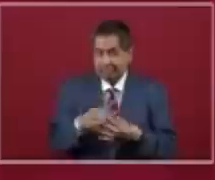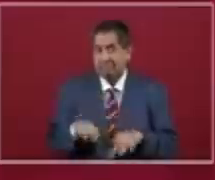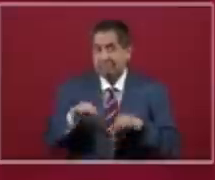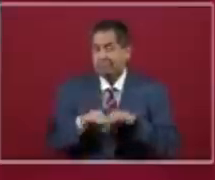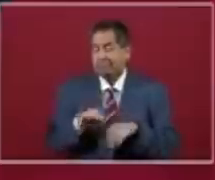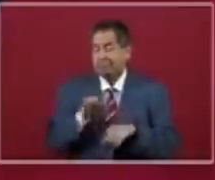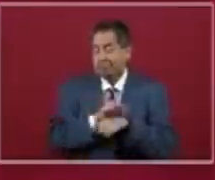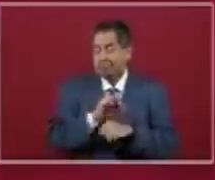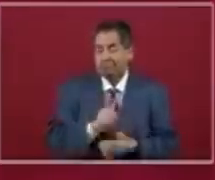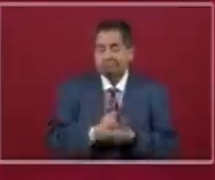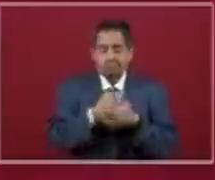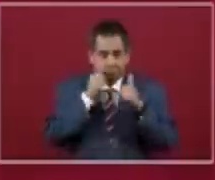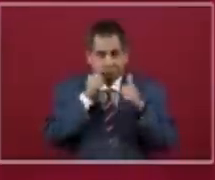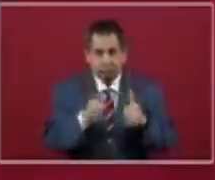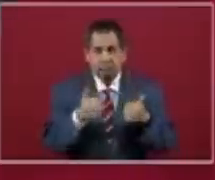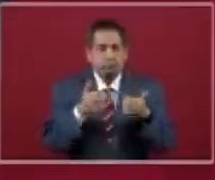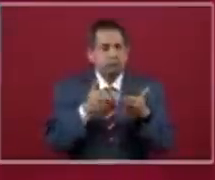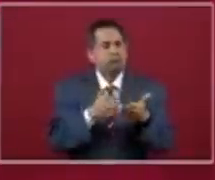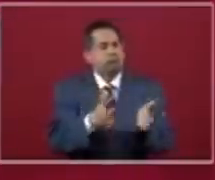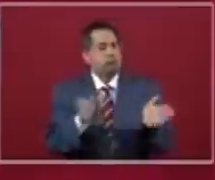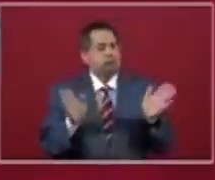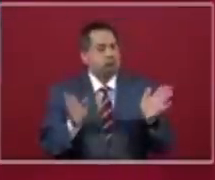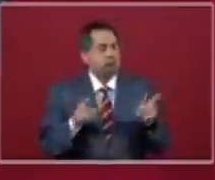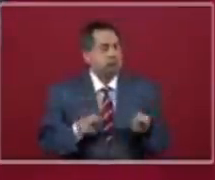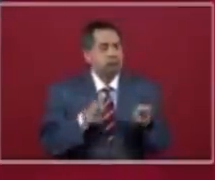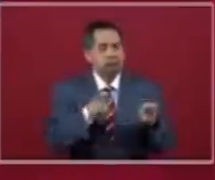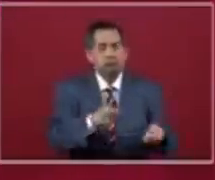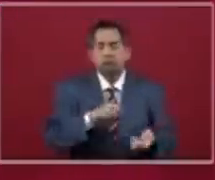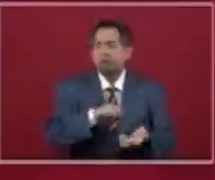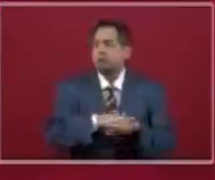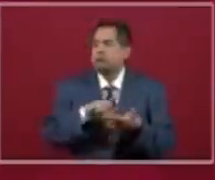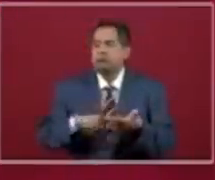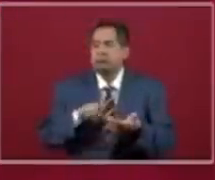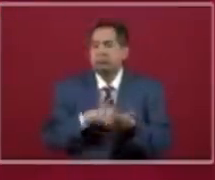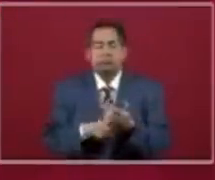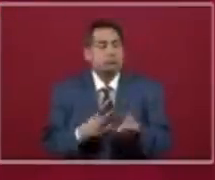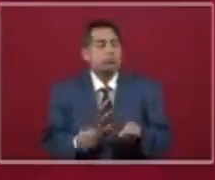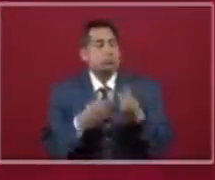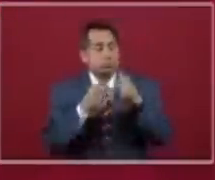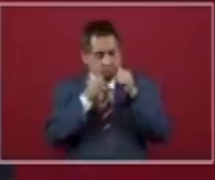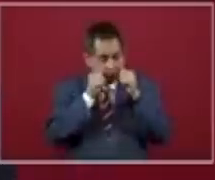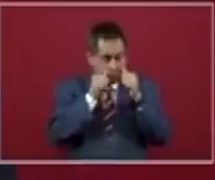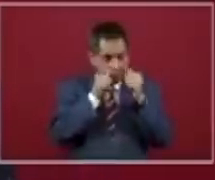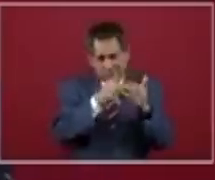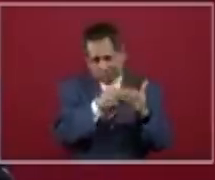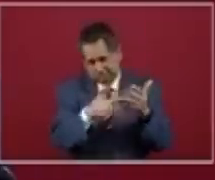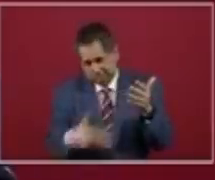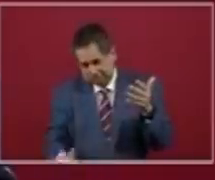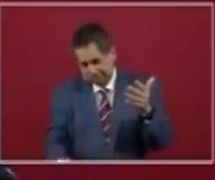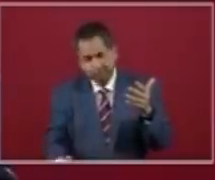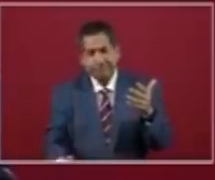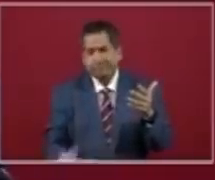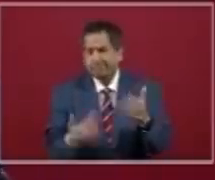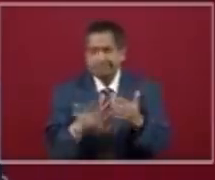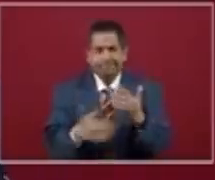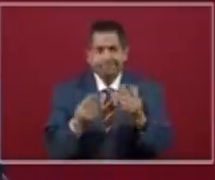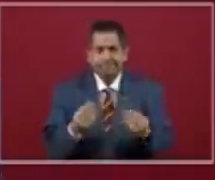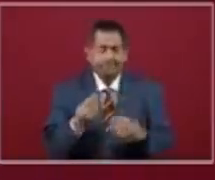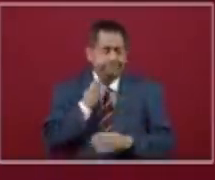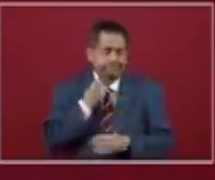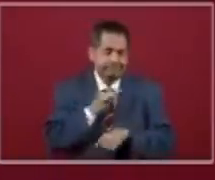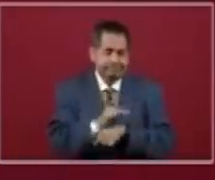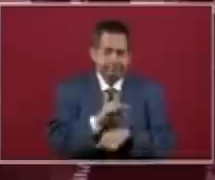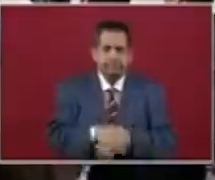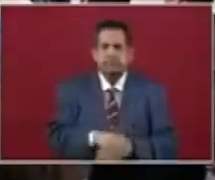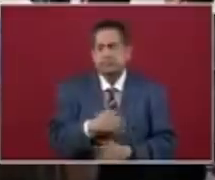principales, y ampliar la red que disponemos, porque el número de casos que tenemos es inmenso. Entonces, ese va a ser el reto.